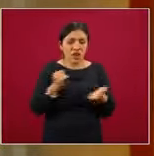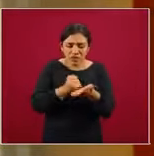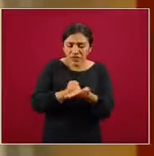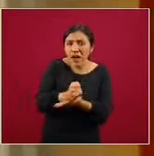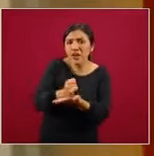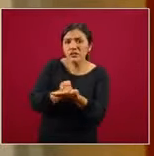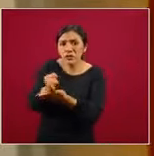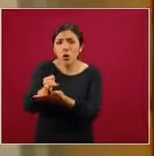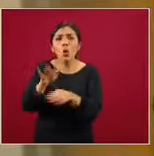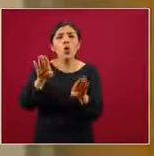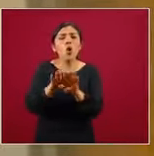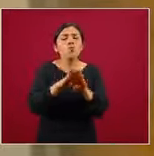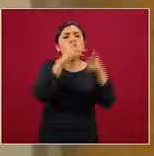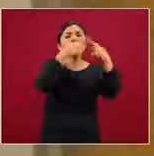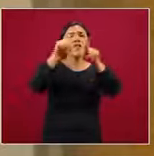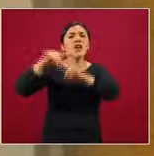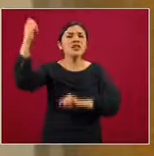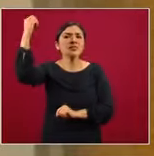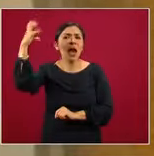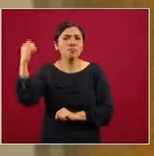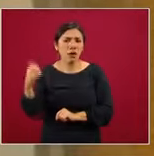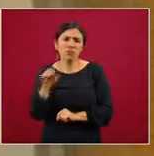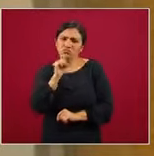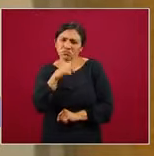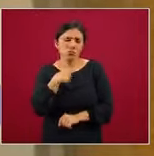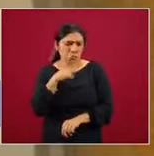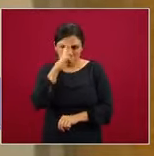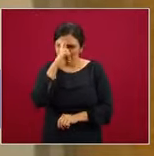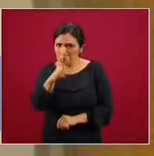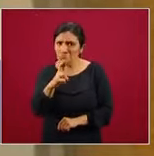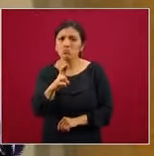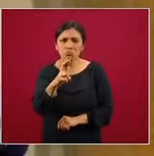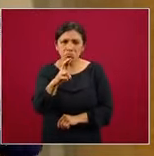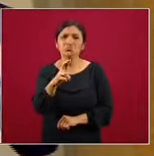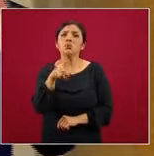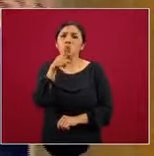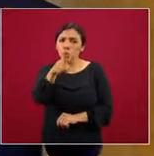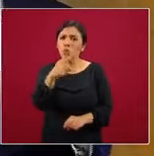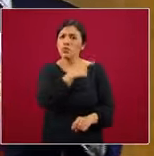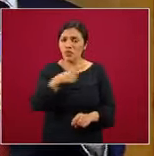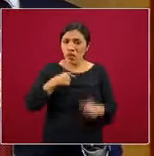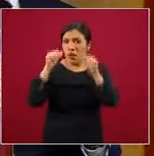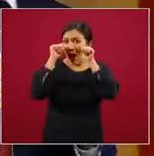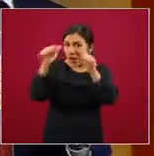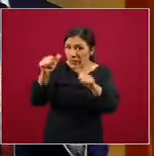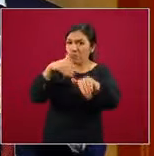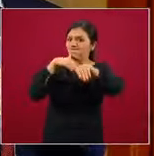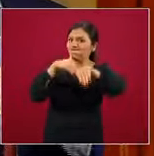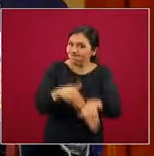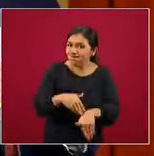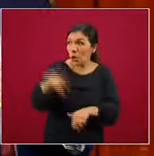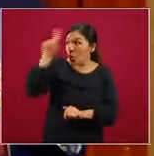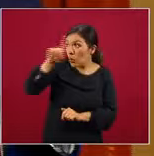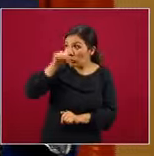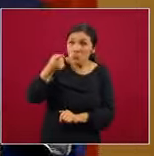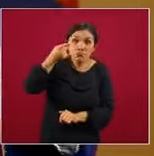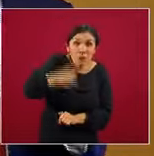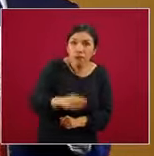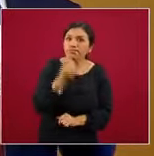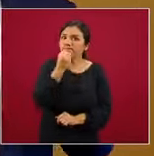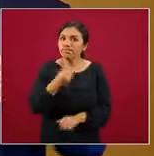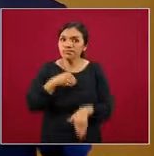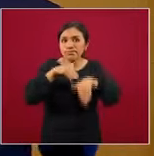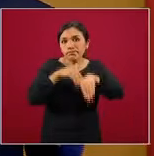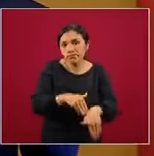distintos semáforos de aplicación local. Respete, atienda, siga las indicaciones de su gobierno